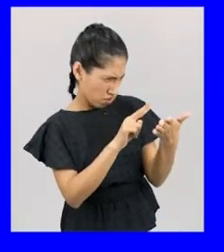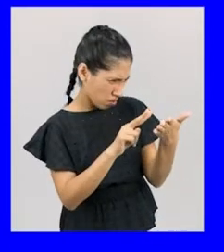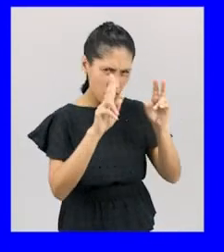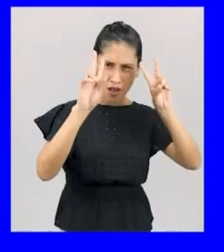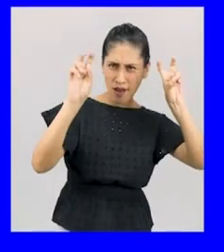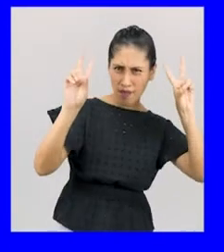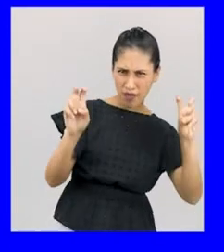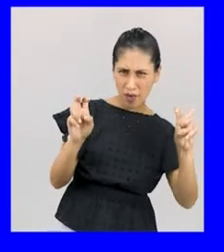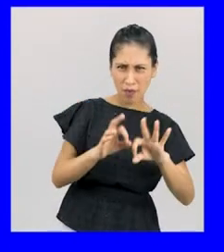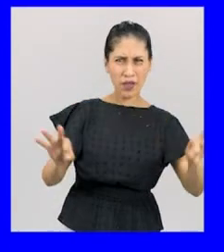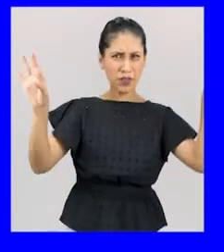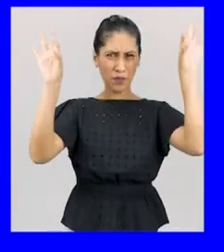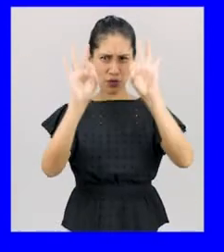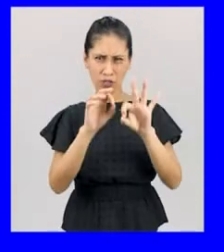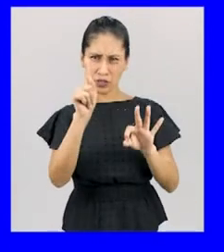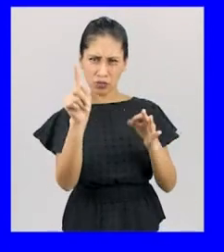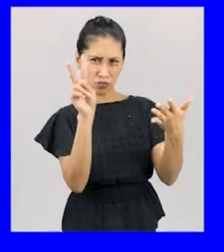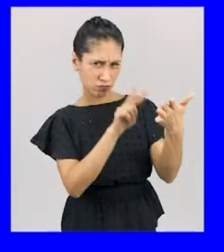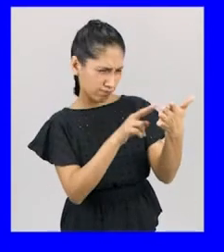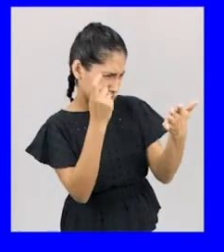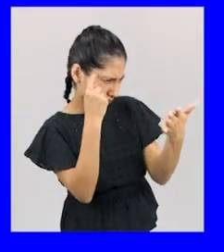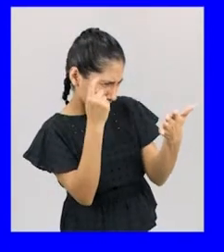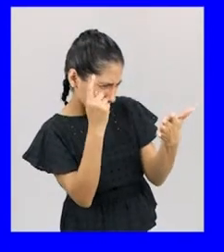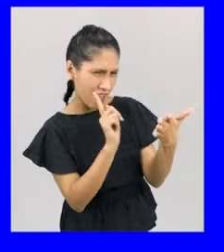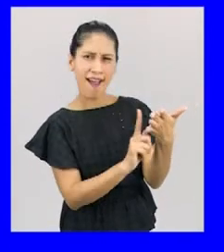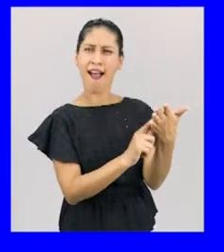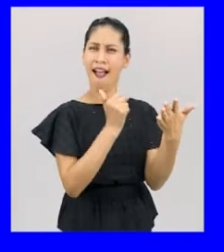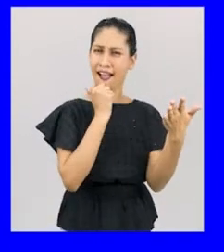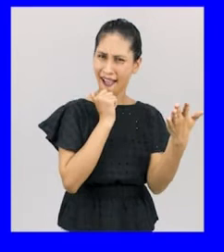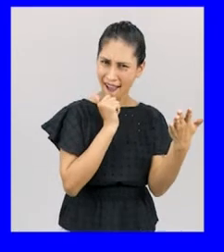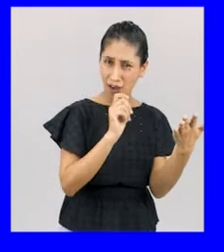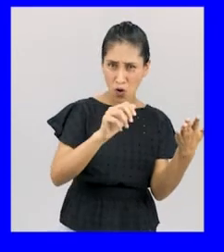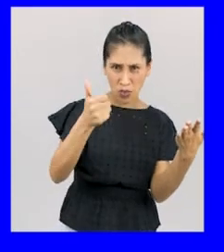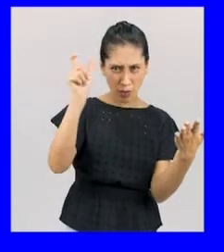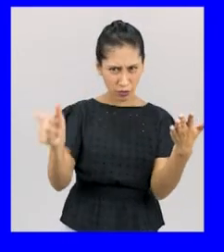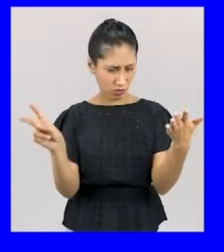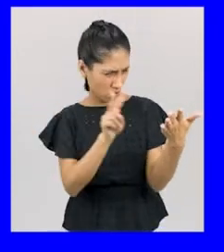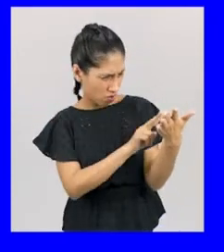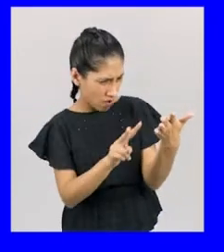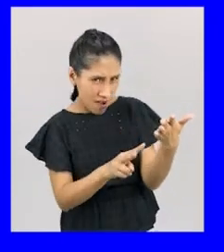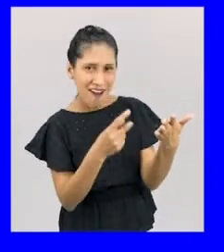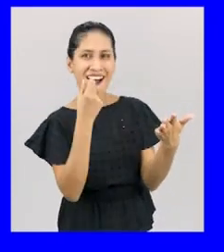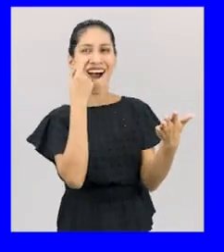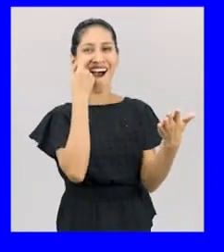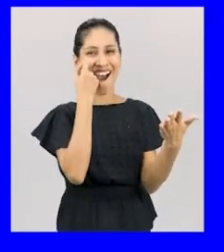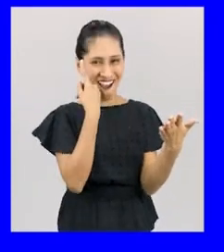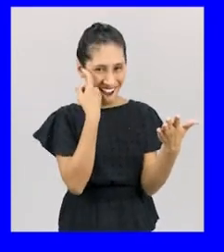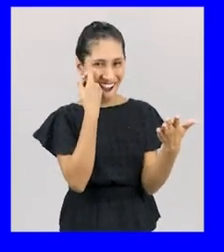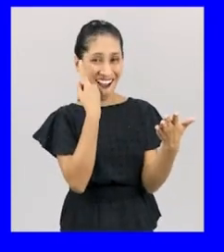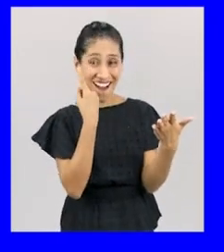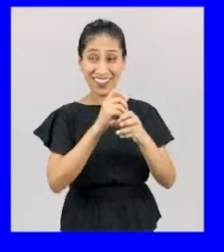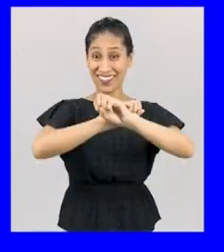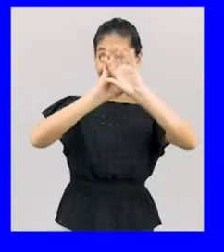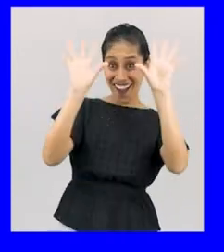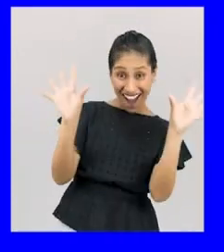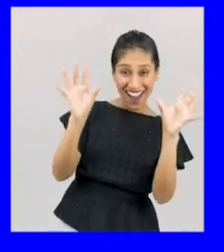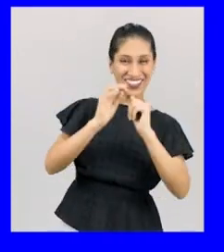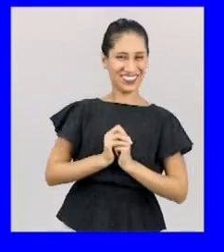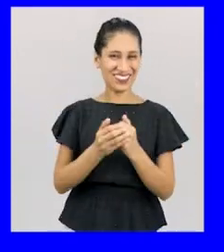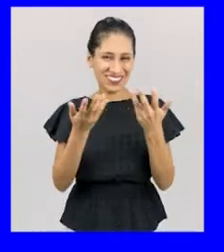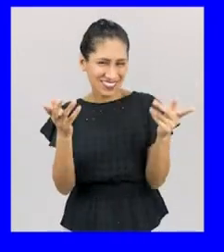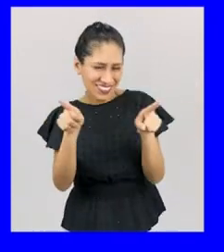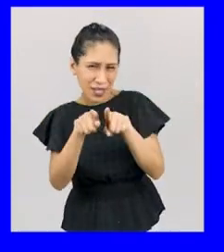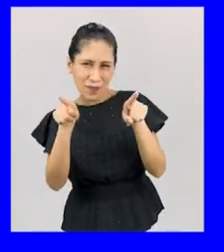de interés. Se expone de tal manera que el lector lo comprenda con objetividad. Por ello, no es necesaria la opinión del autor. Una de